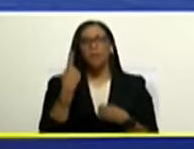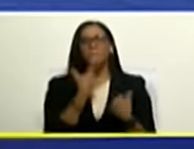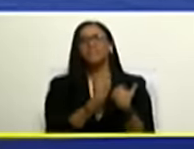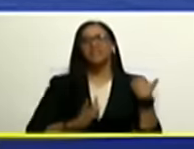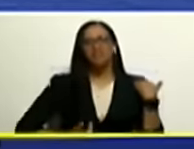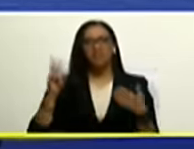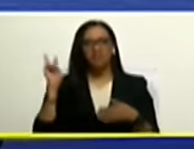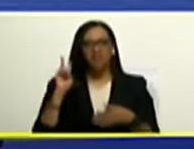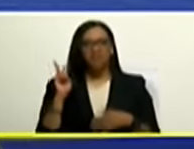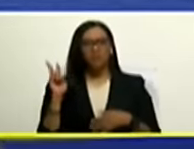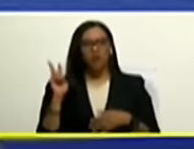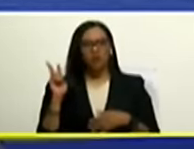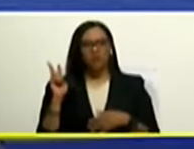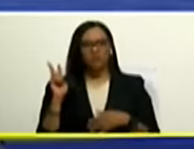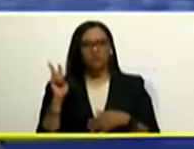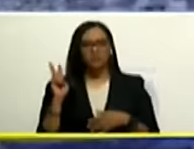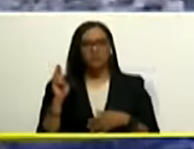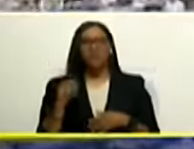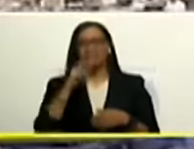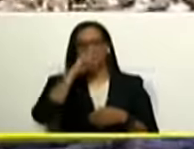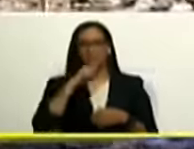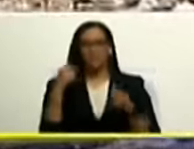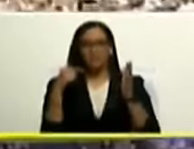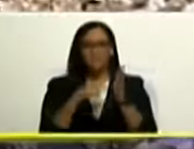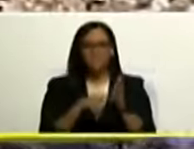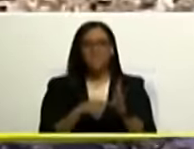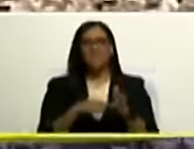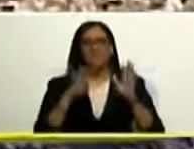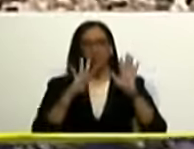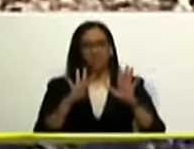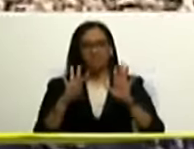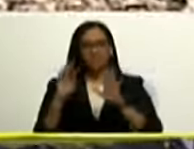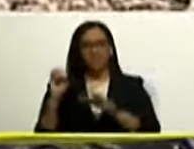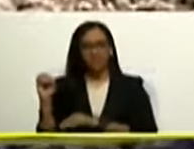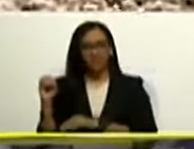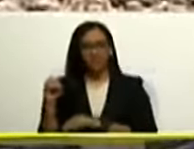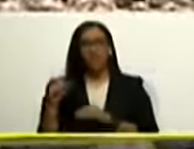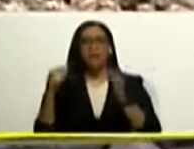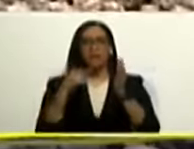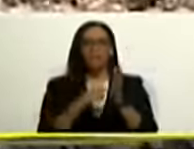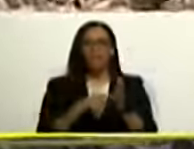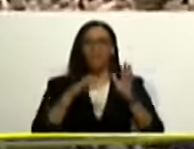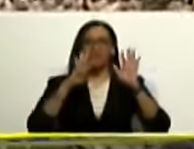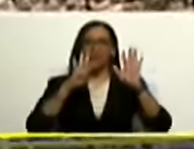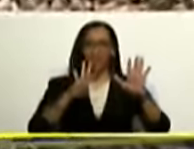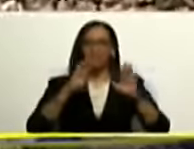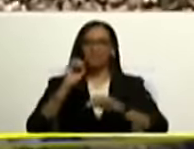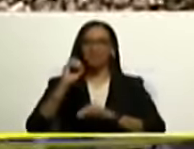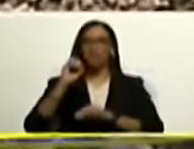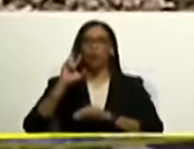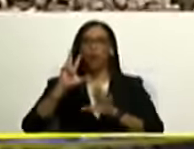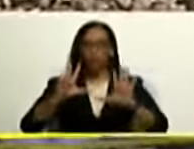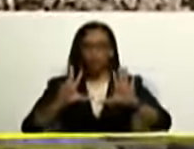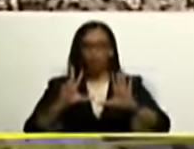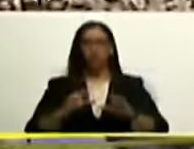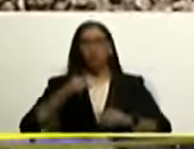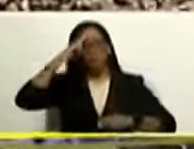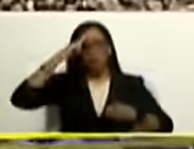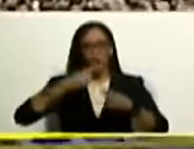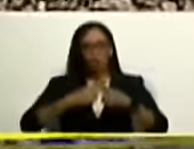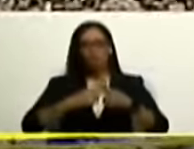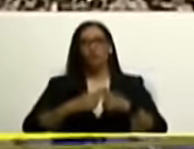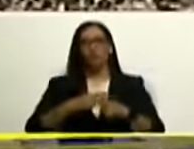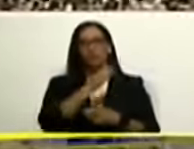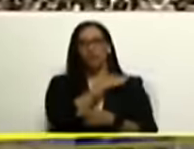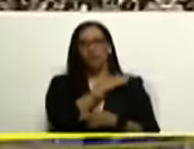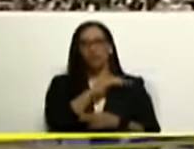de Venezuela entre el año 1900 y 1908. Honor y gloria eterna al general